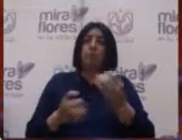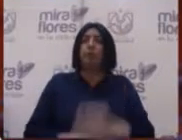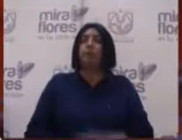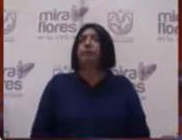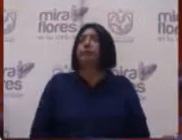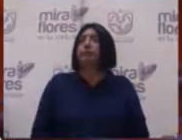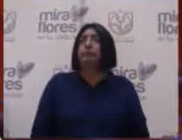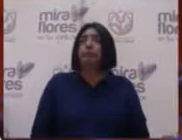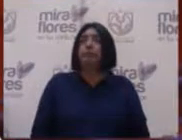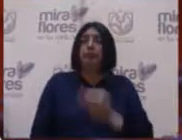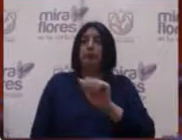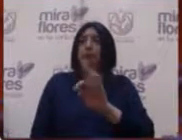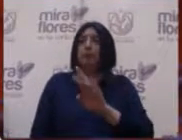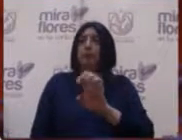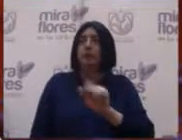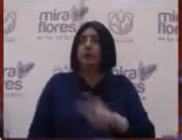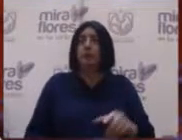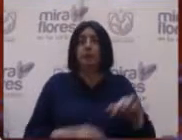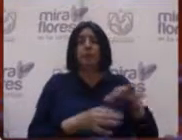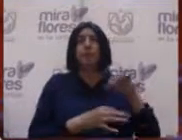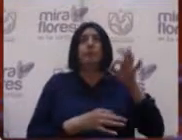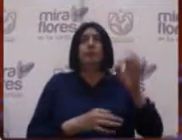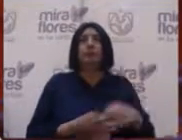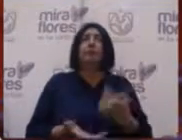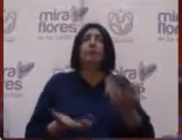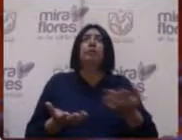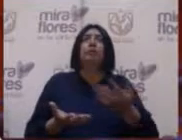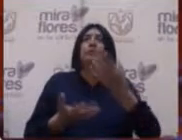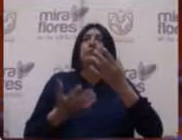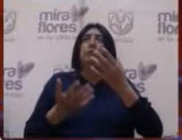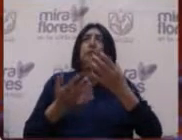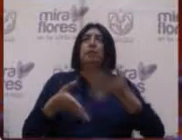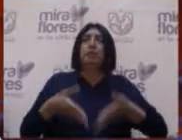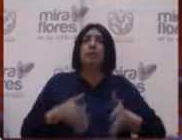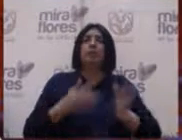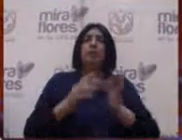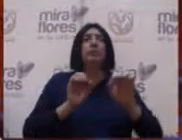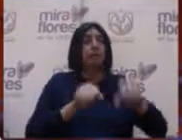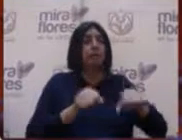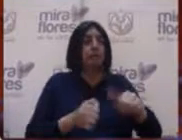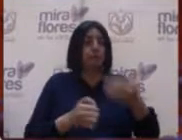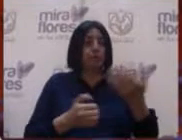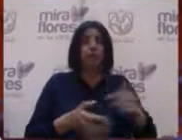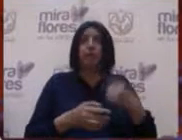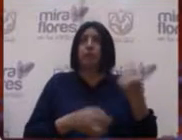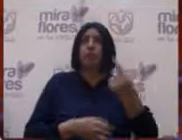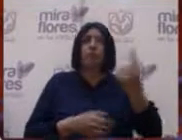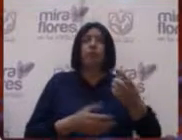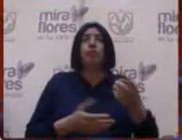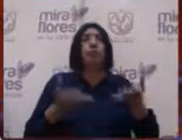Albertis. En área del espíritu navideño, señor alcalde. Que debe existir siempre, no solamente en Navidad.